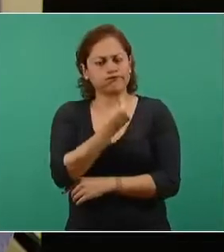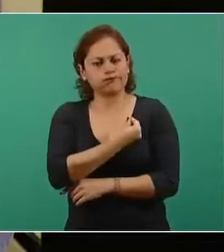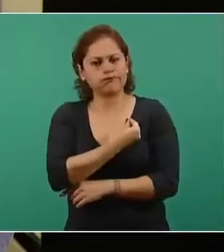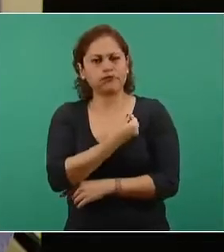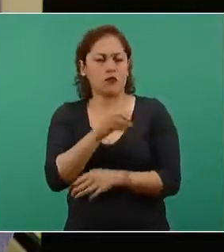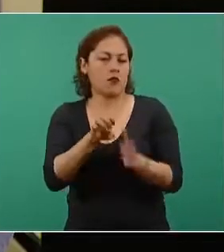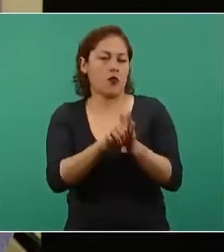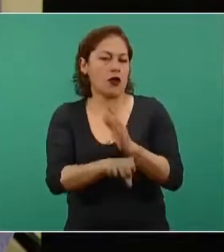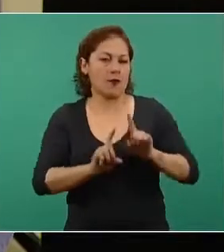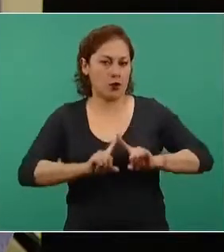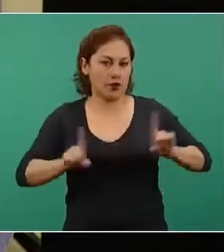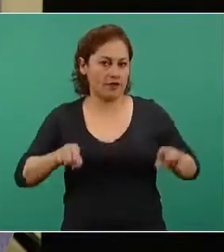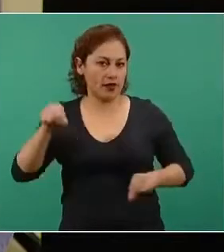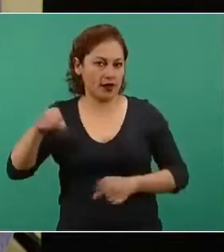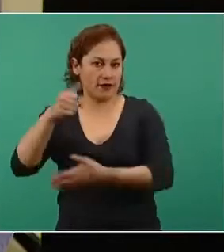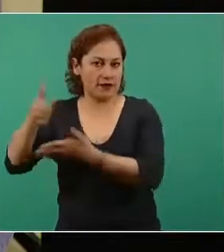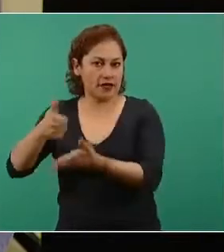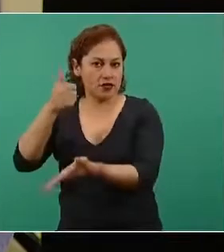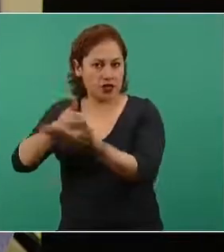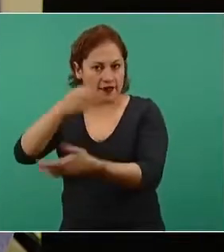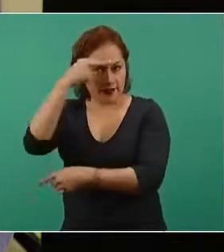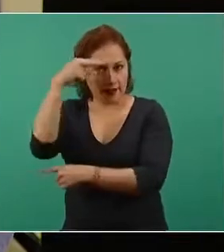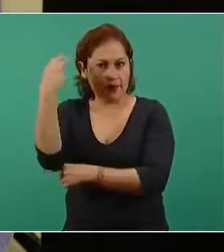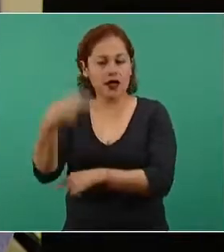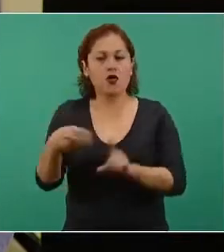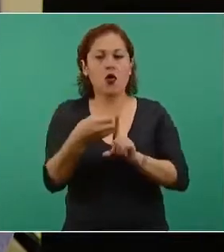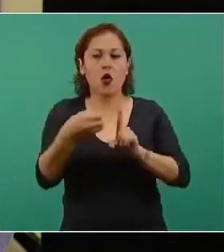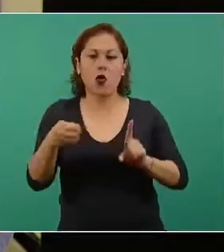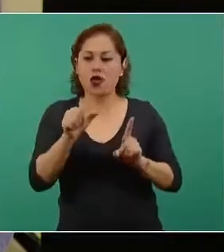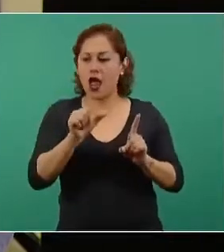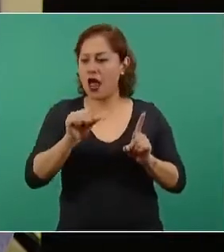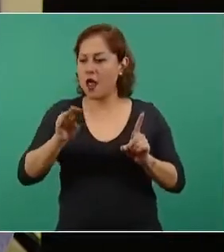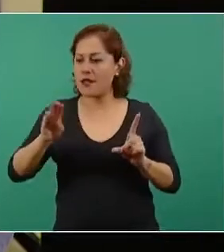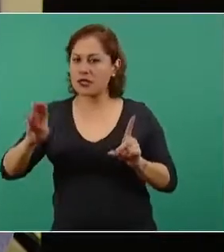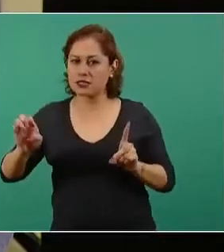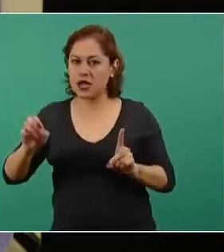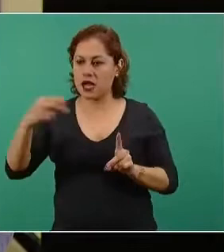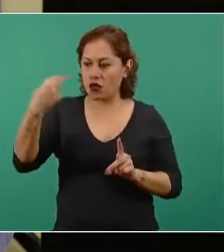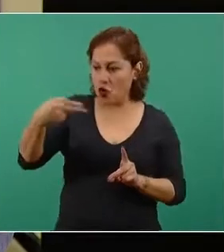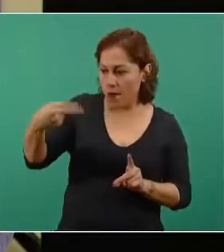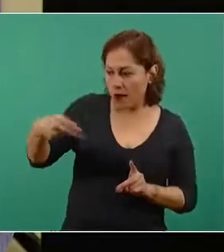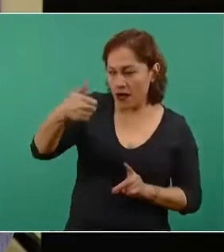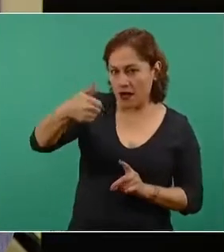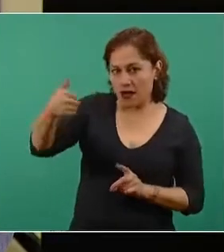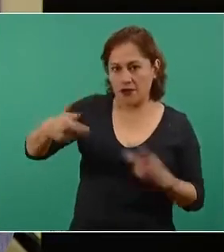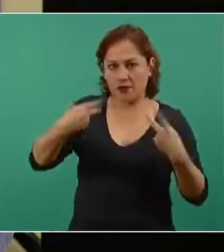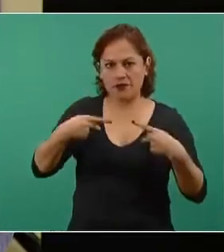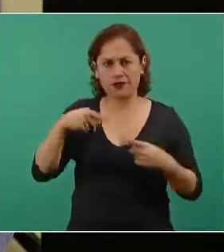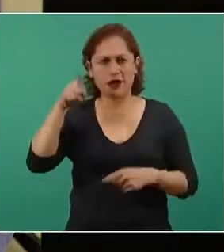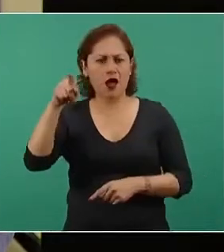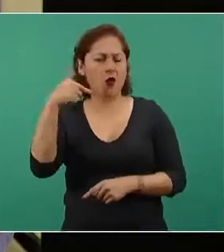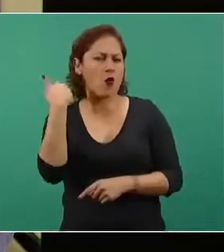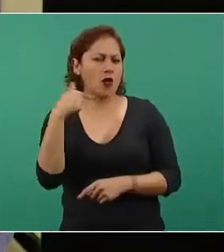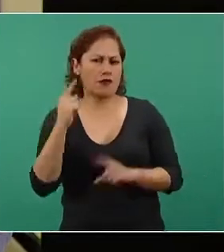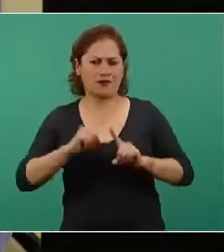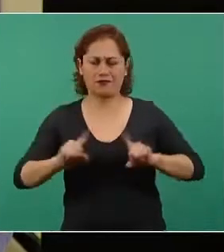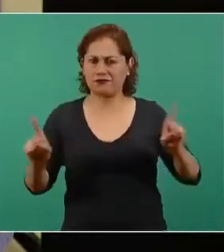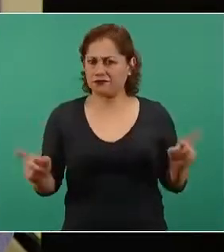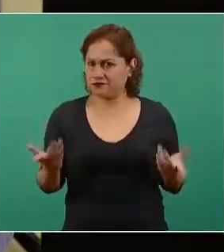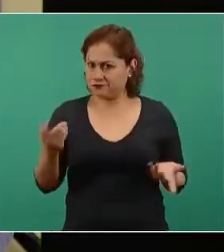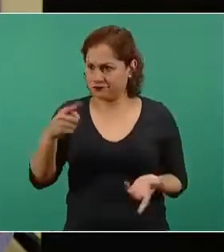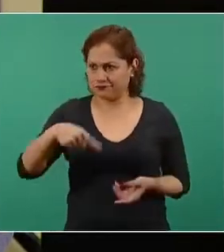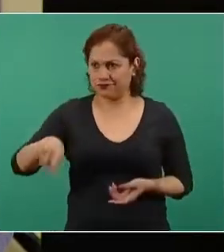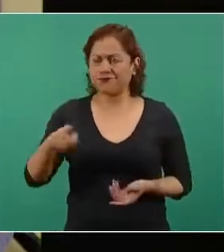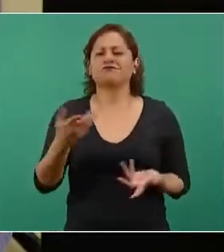México, que fue alfabético. Entonces, nos han comentado varias veces que esto se ve en los grupos